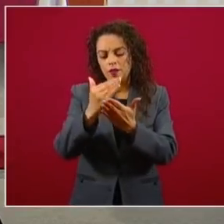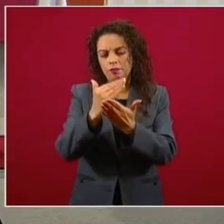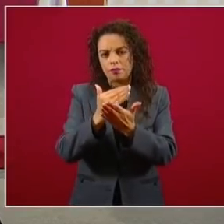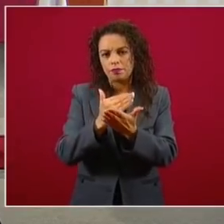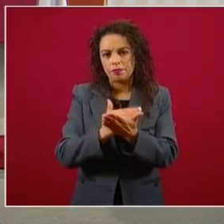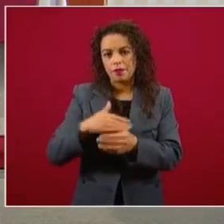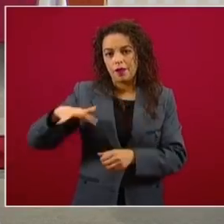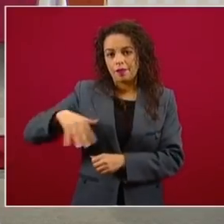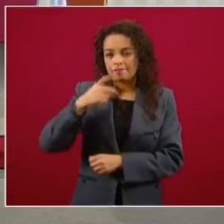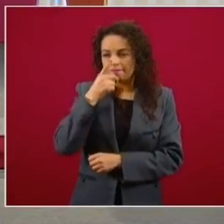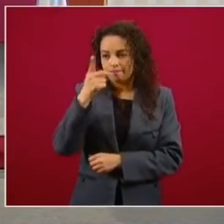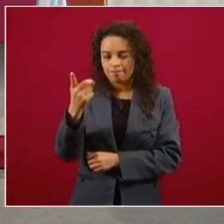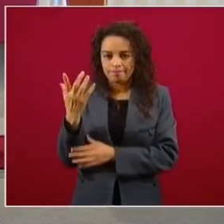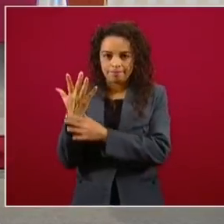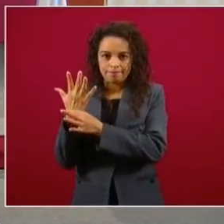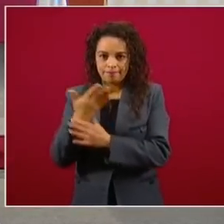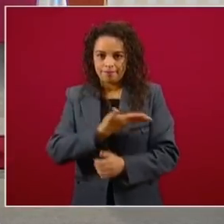presidente.